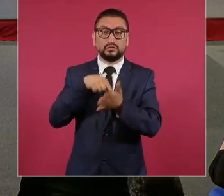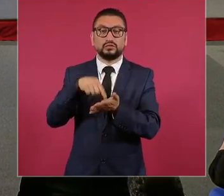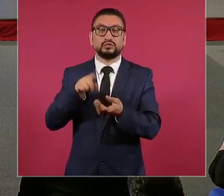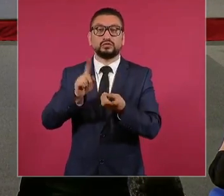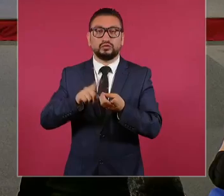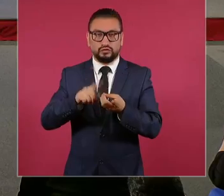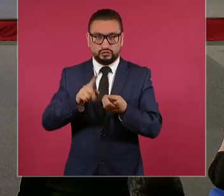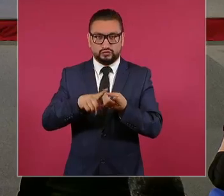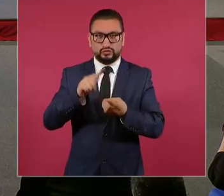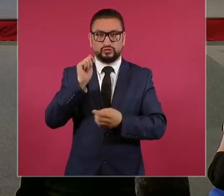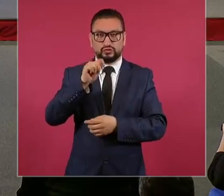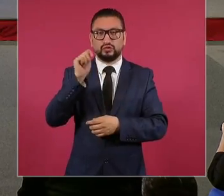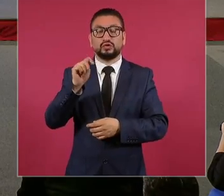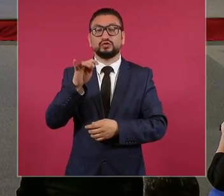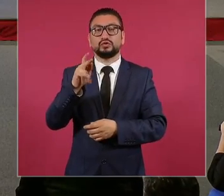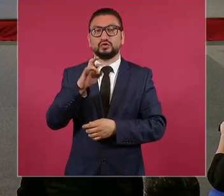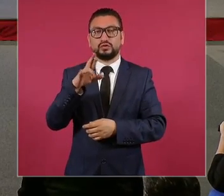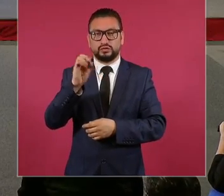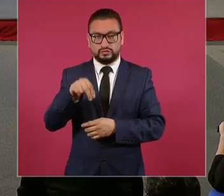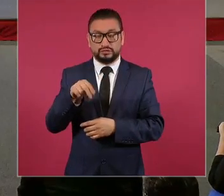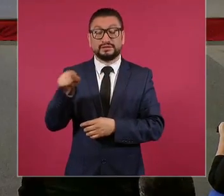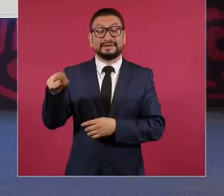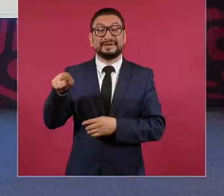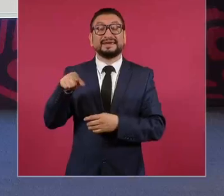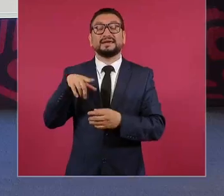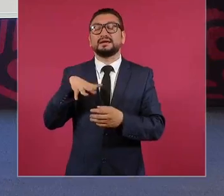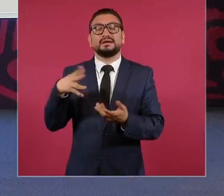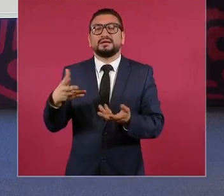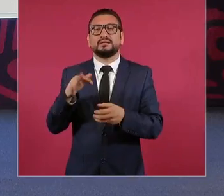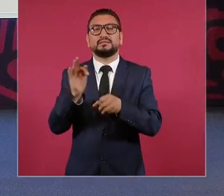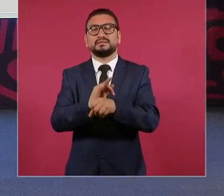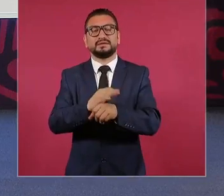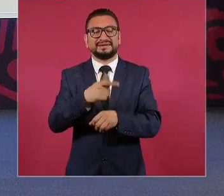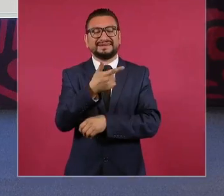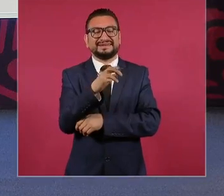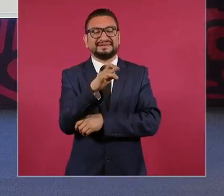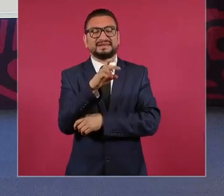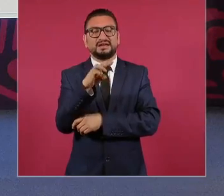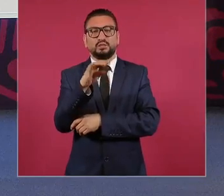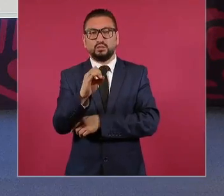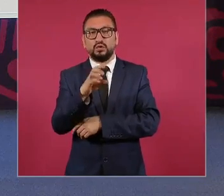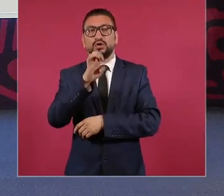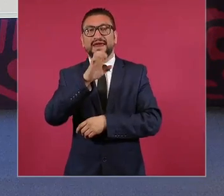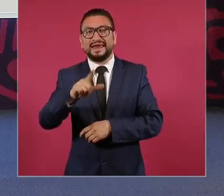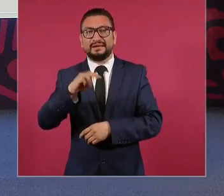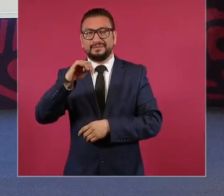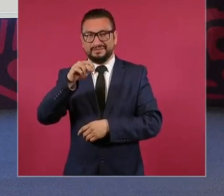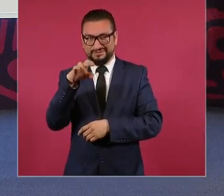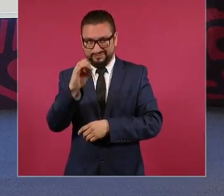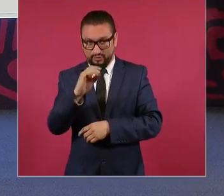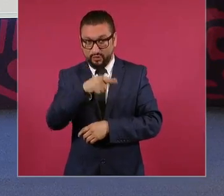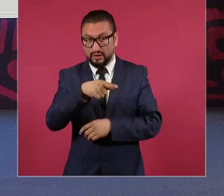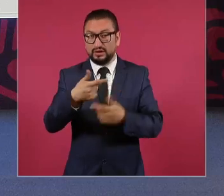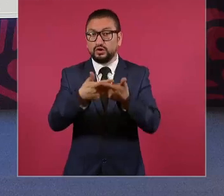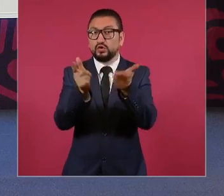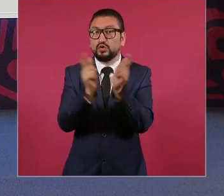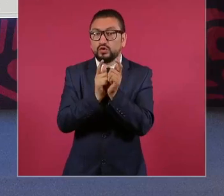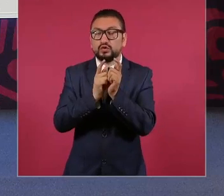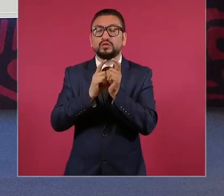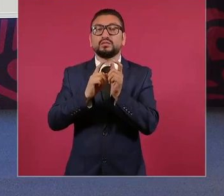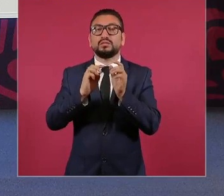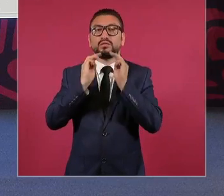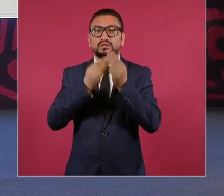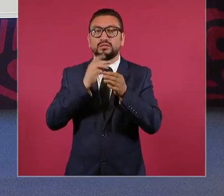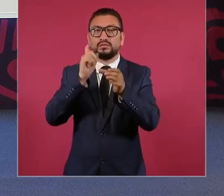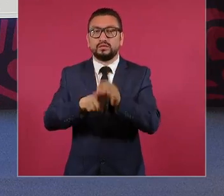Torreón, su sede está en Torreón, y beneficia a Guillermo el Memo, él es integrante de la